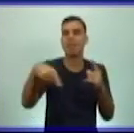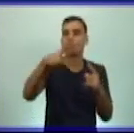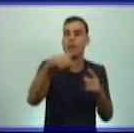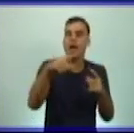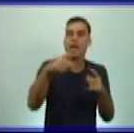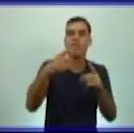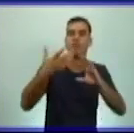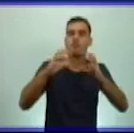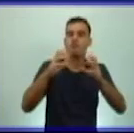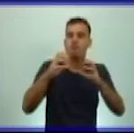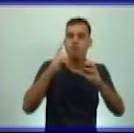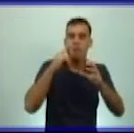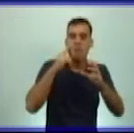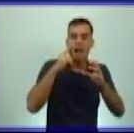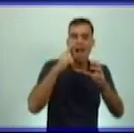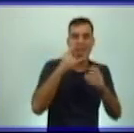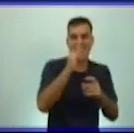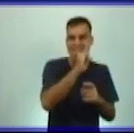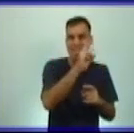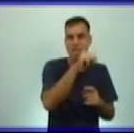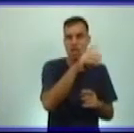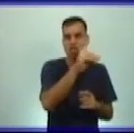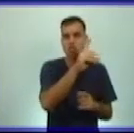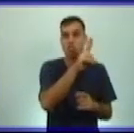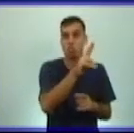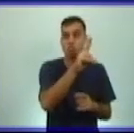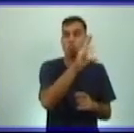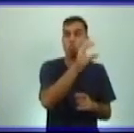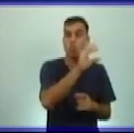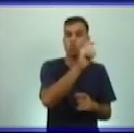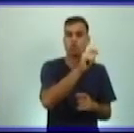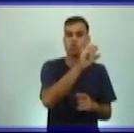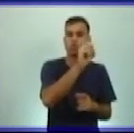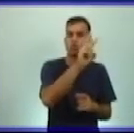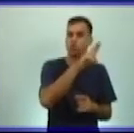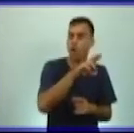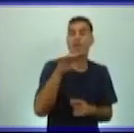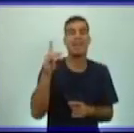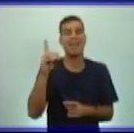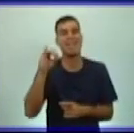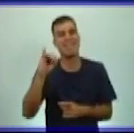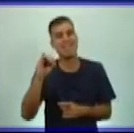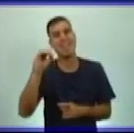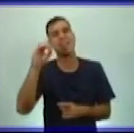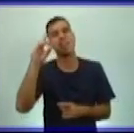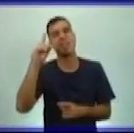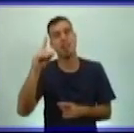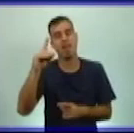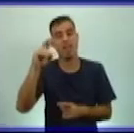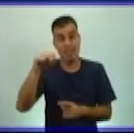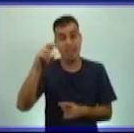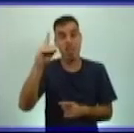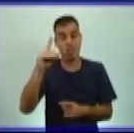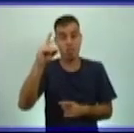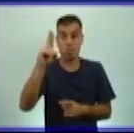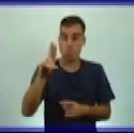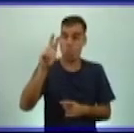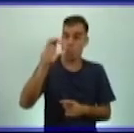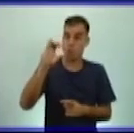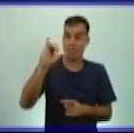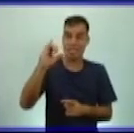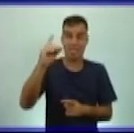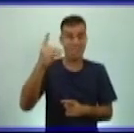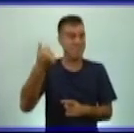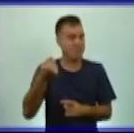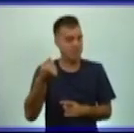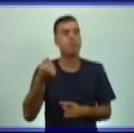campo inducido, que señale el sentido de la corriente inducida y pidiendo un poquito más que